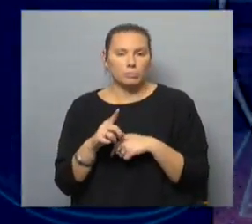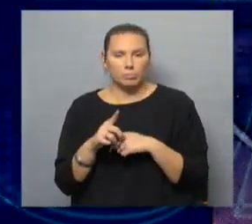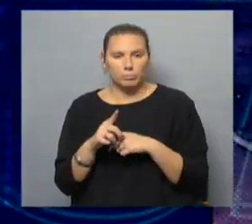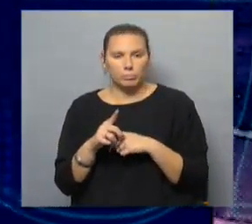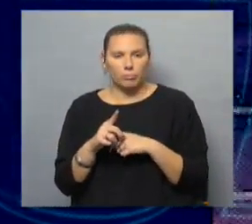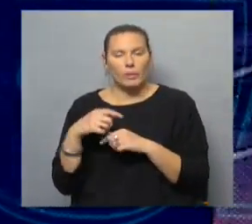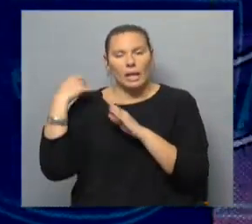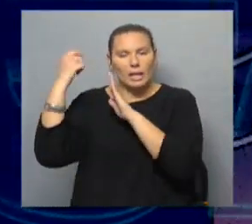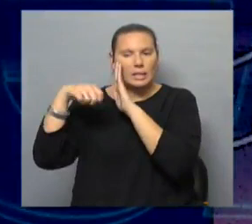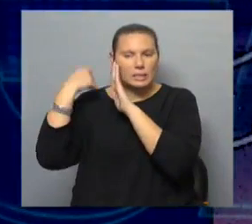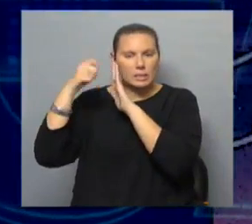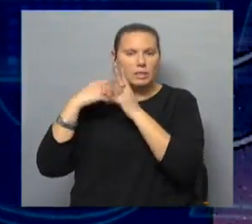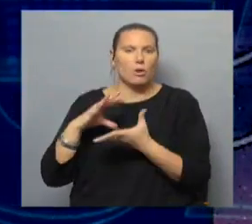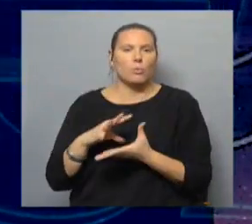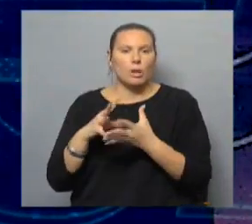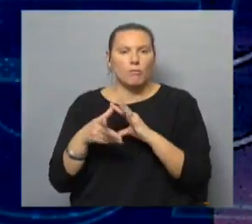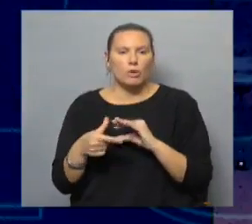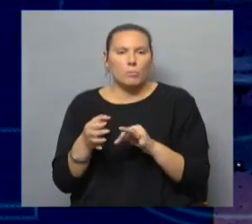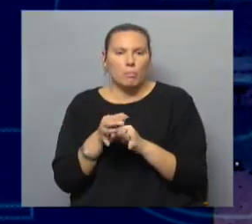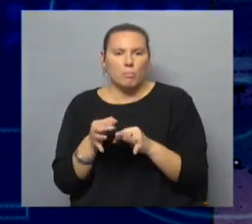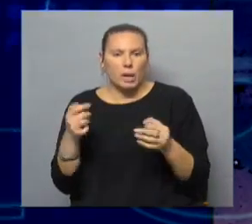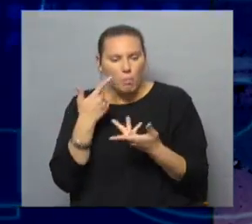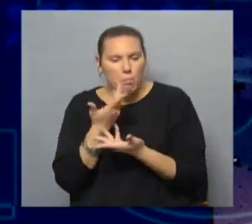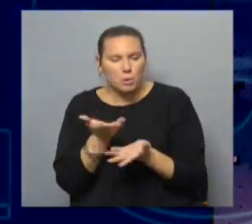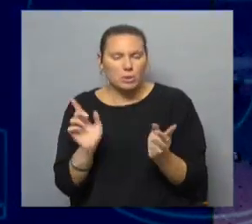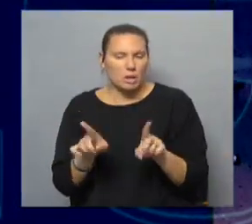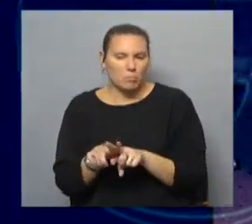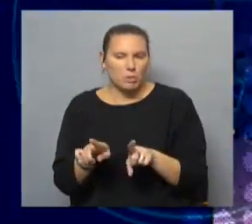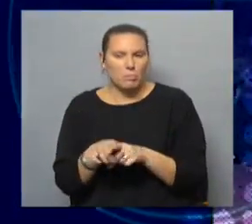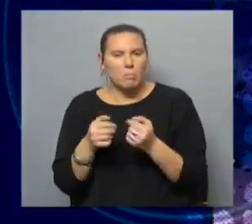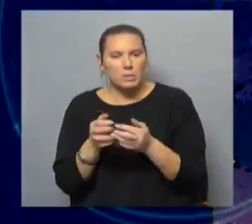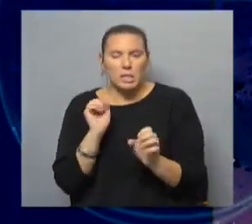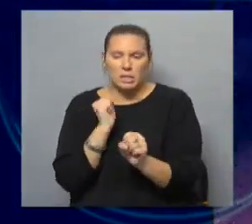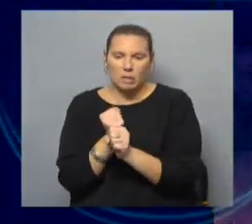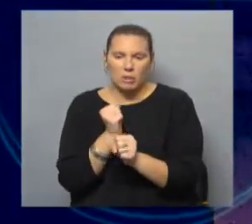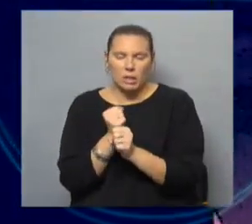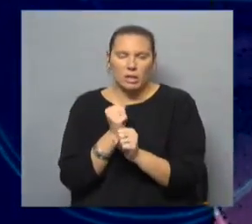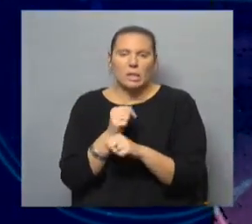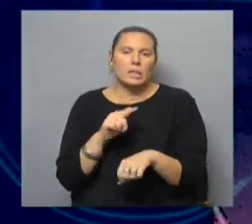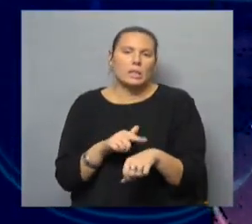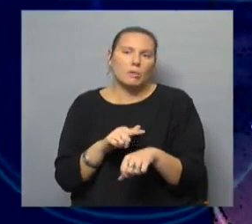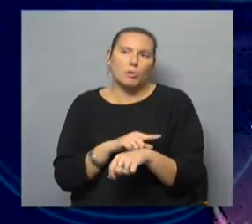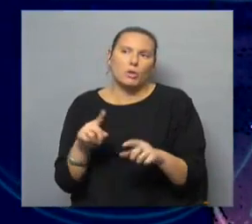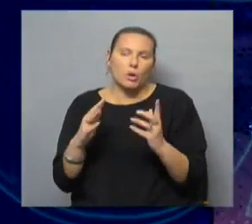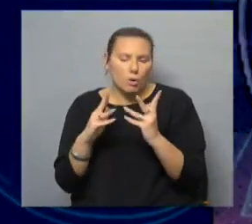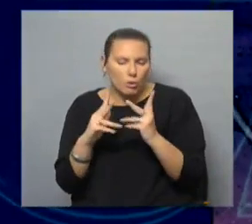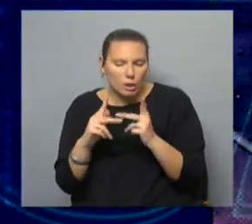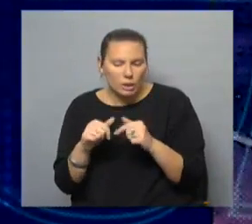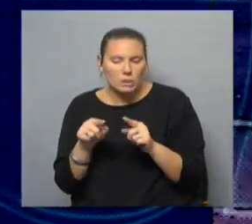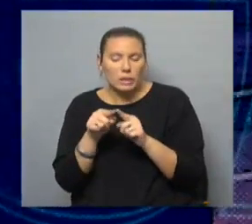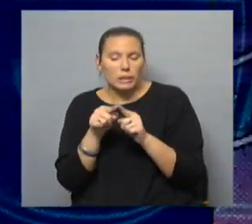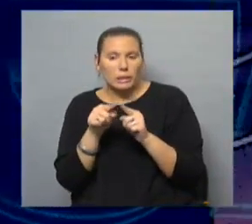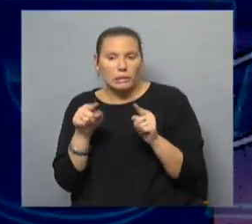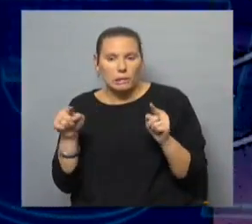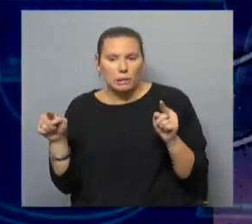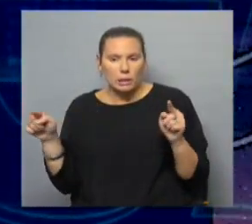el cine es un medio ideal para expresar eso, ¿no? Empezar a trabajar los tiempos como que no se estructure a partir de una línea de